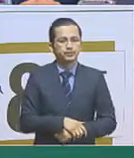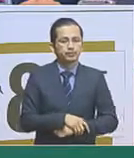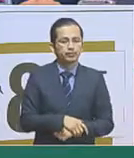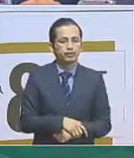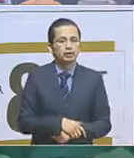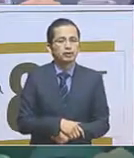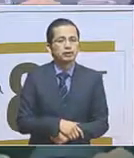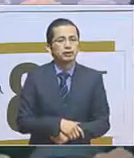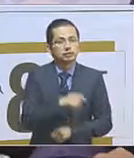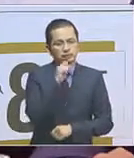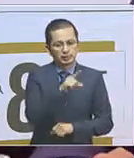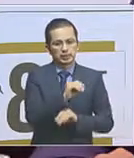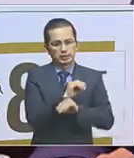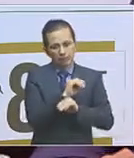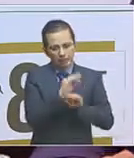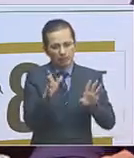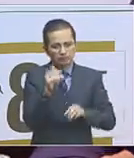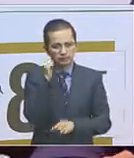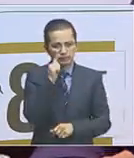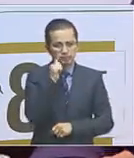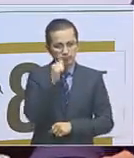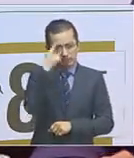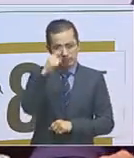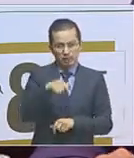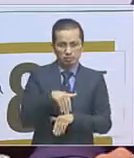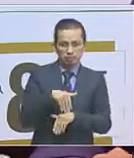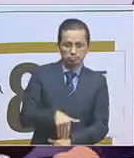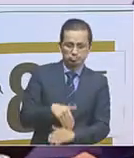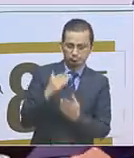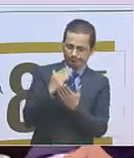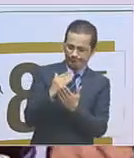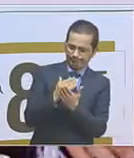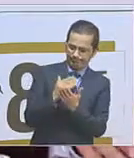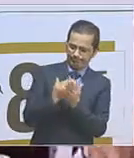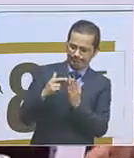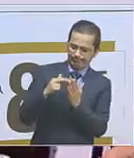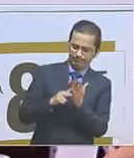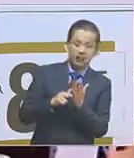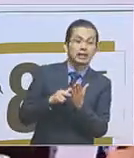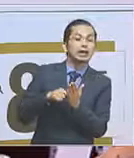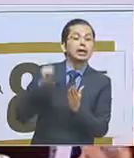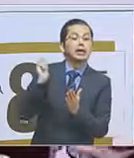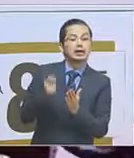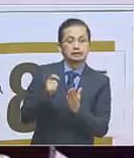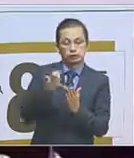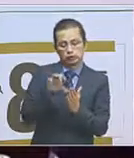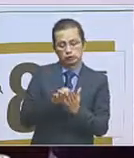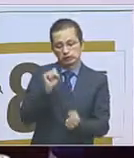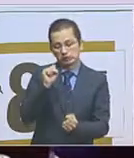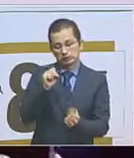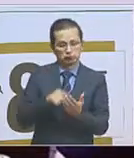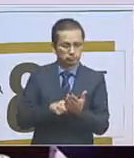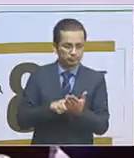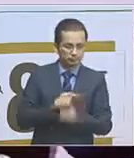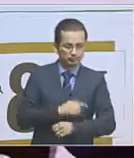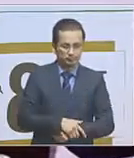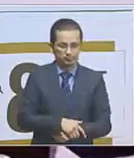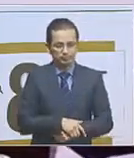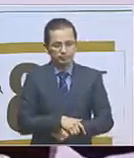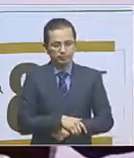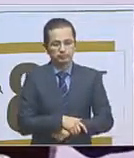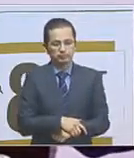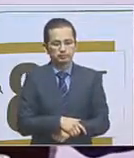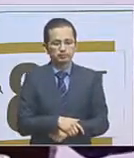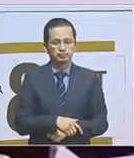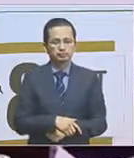supuesto apegados a los principios que también nos mandata la constitución que son los principios democráticos y bueno